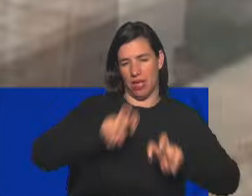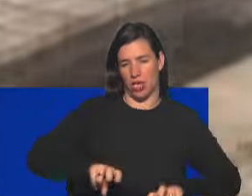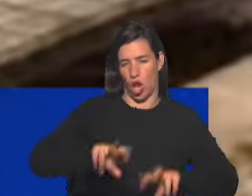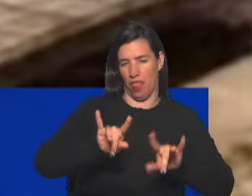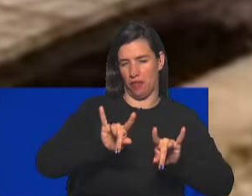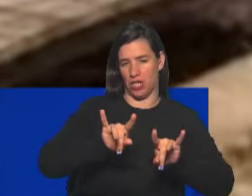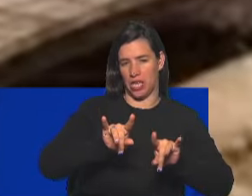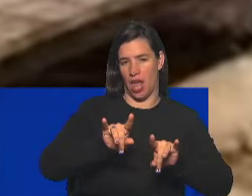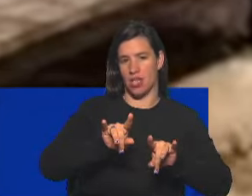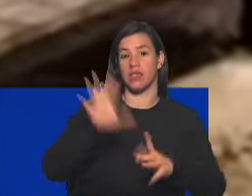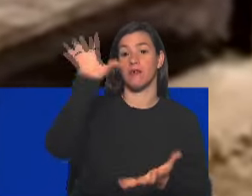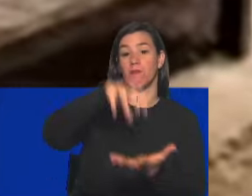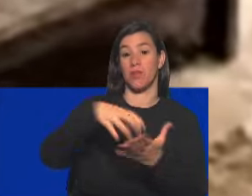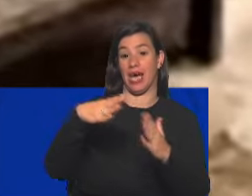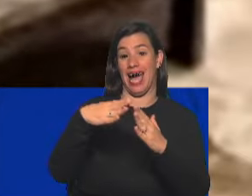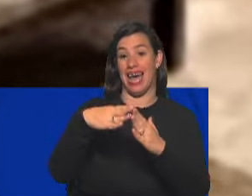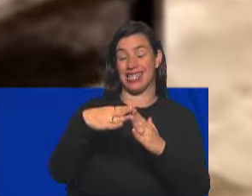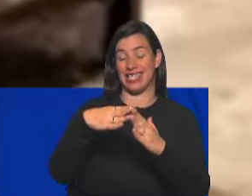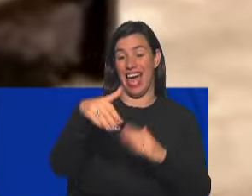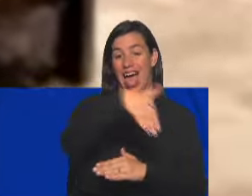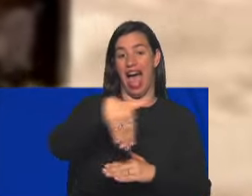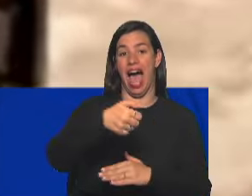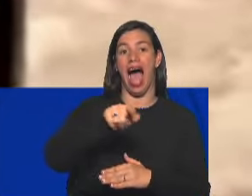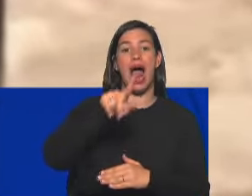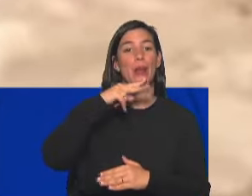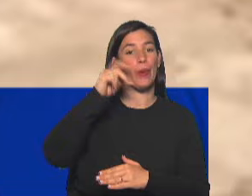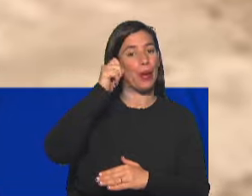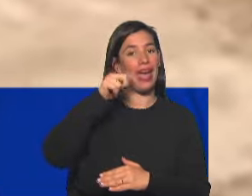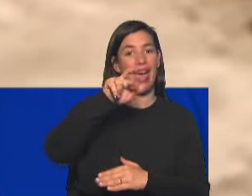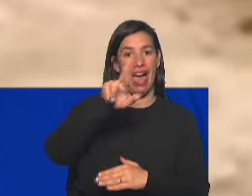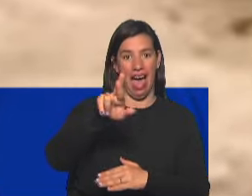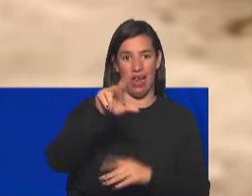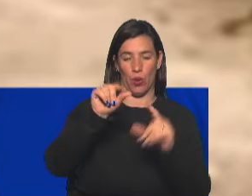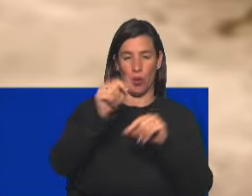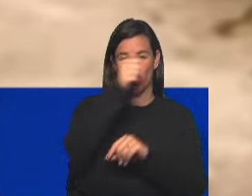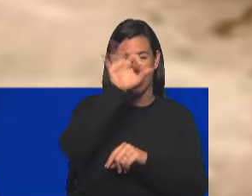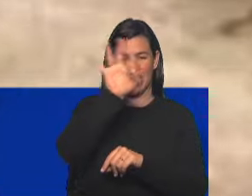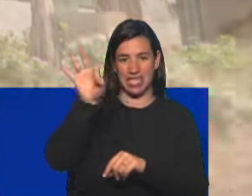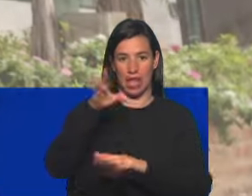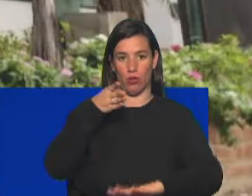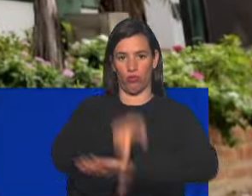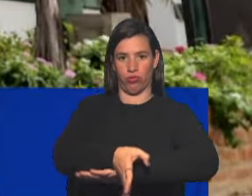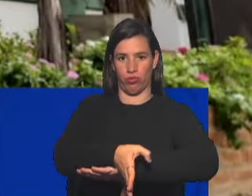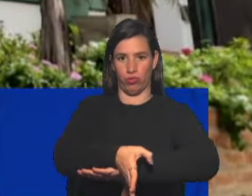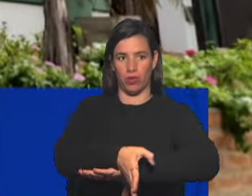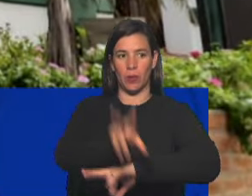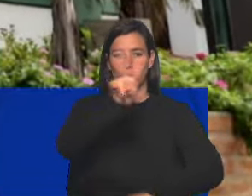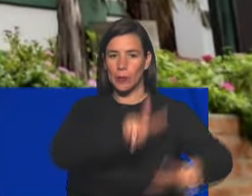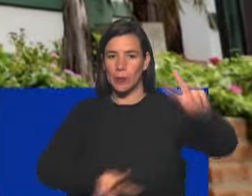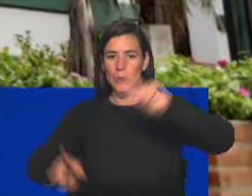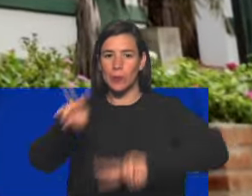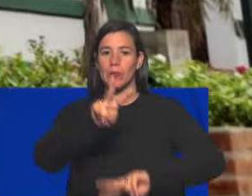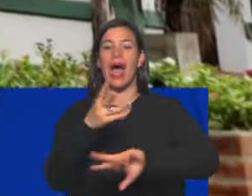realizaron un allanamiento en una propiedad ubicada en Alvear al 600, en Apóstoles. En este lugar donde anteriormente operaba la